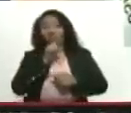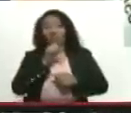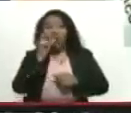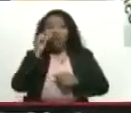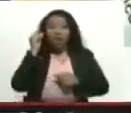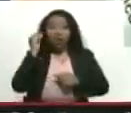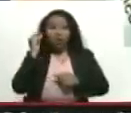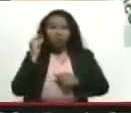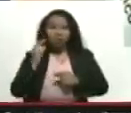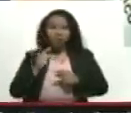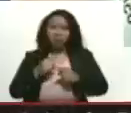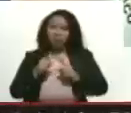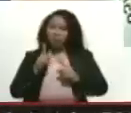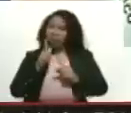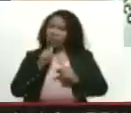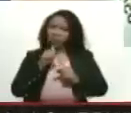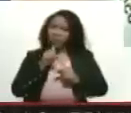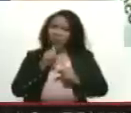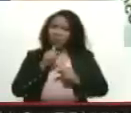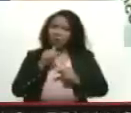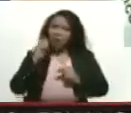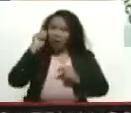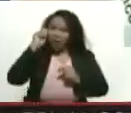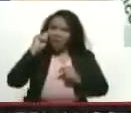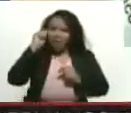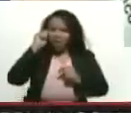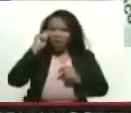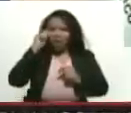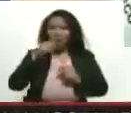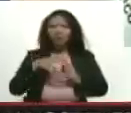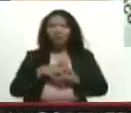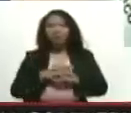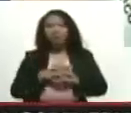pero no hay un nivel, Dios mío,